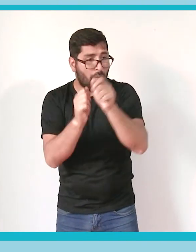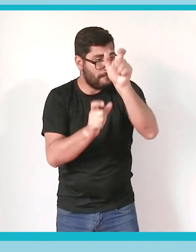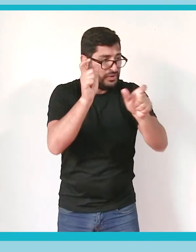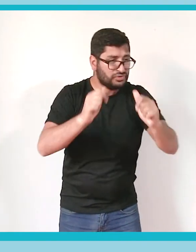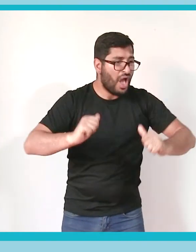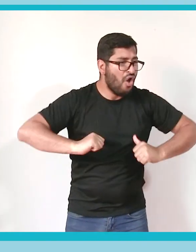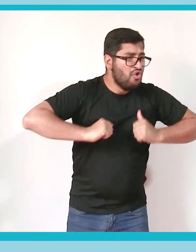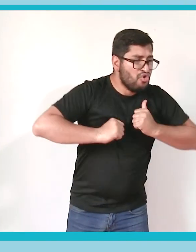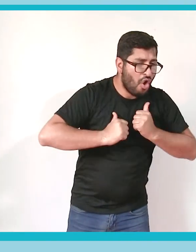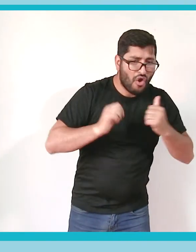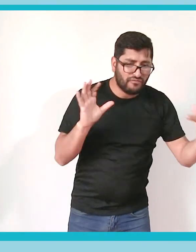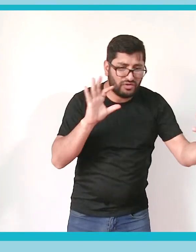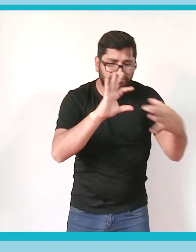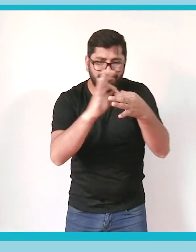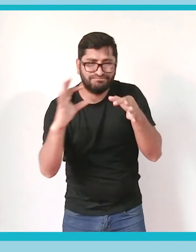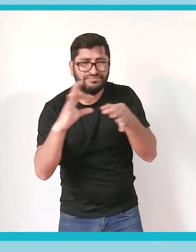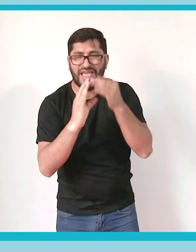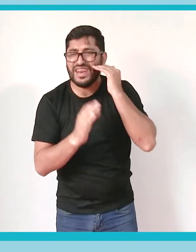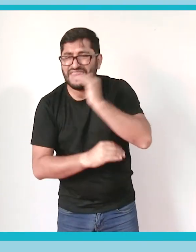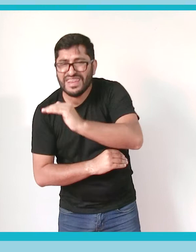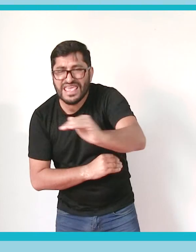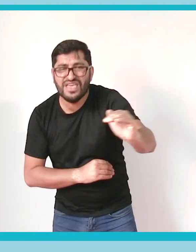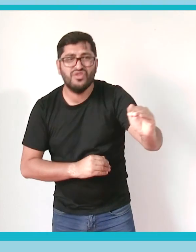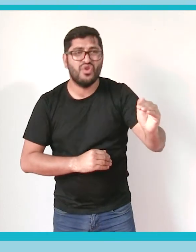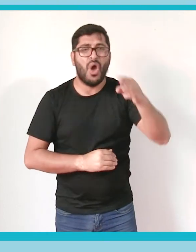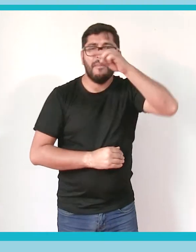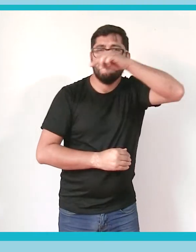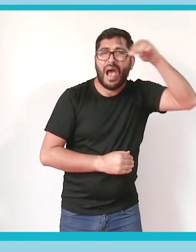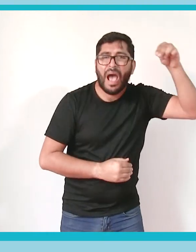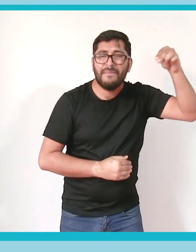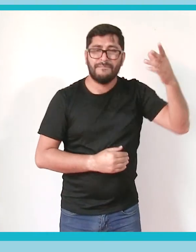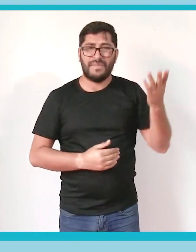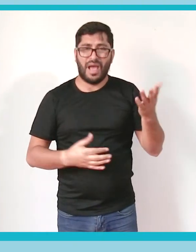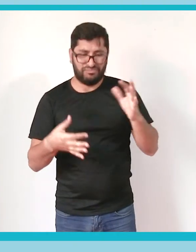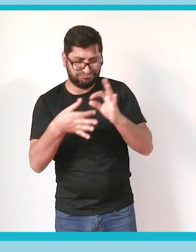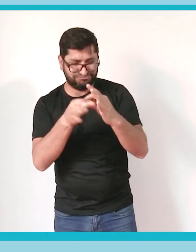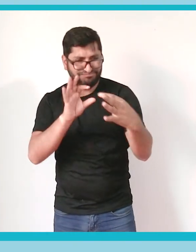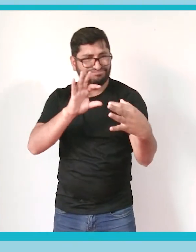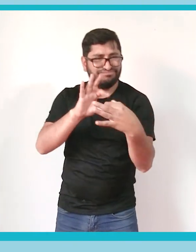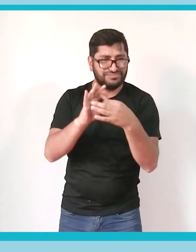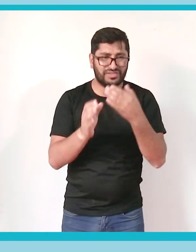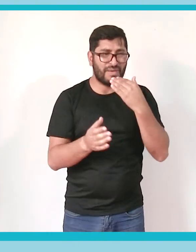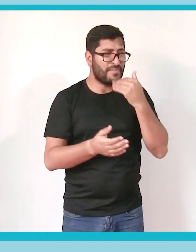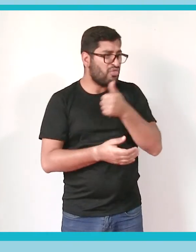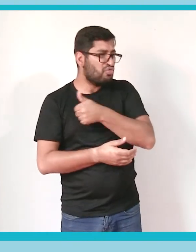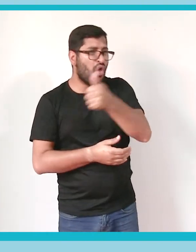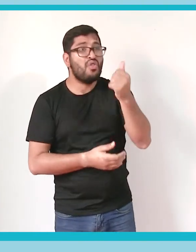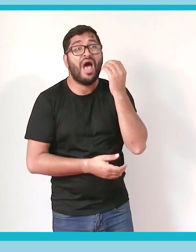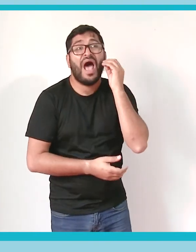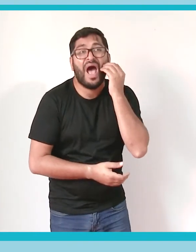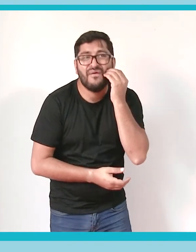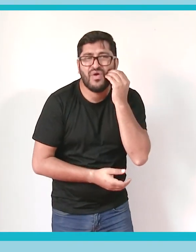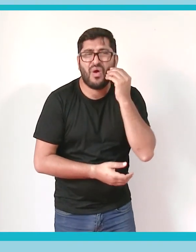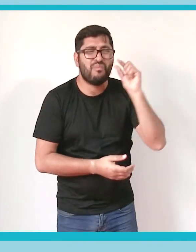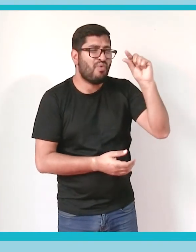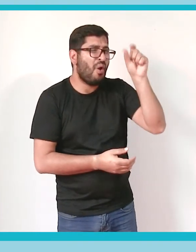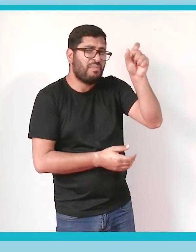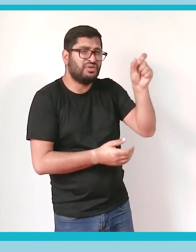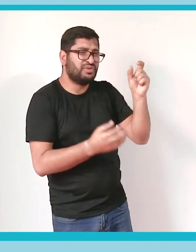con las personas jóvenes, con las madres jóvenes, con los niños, porque se nos escapan los abuelos.